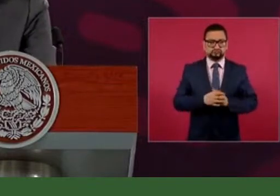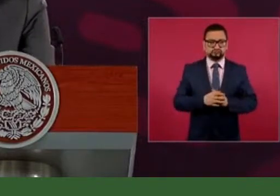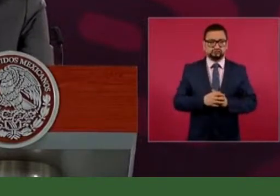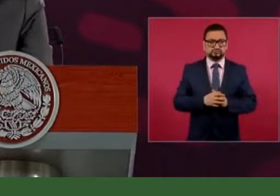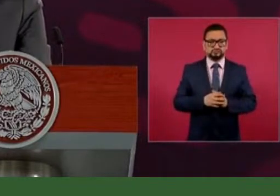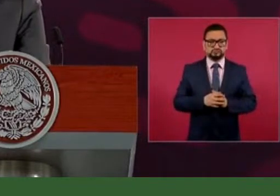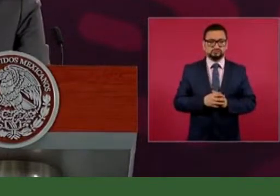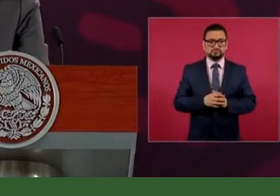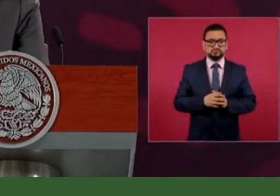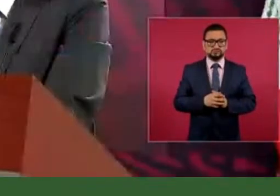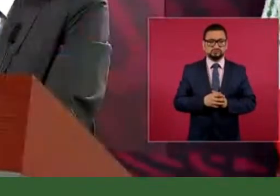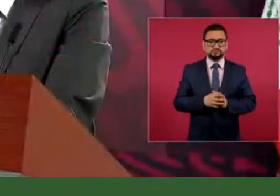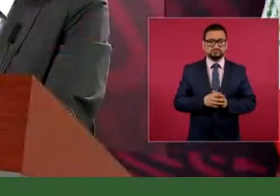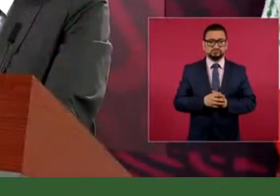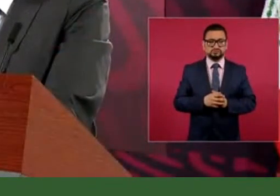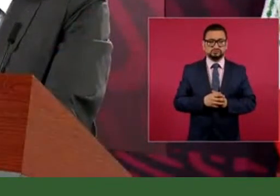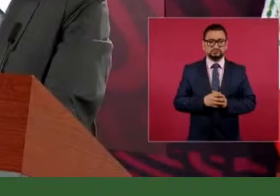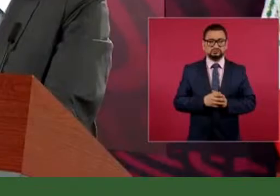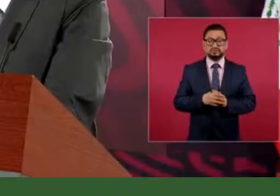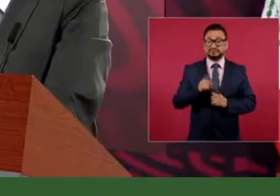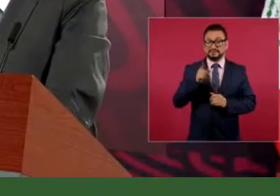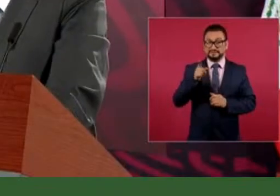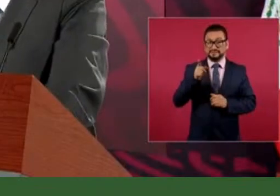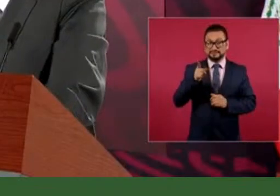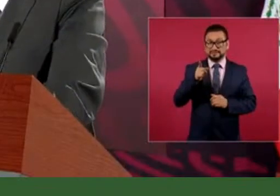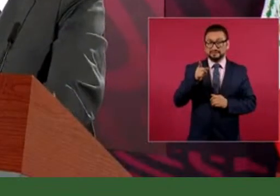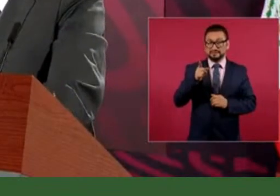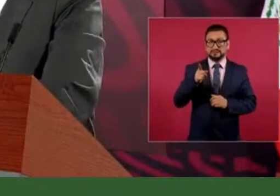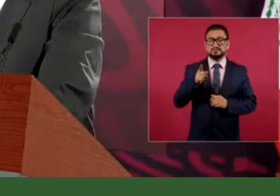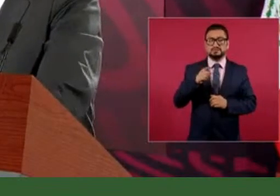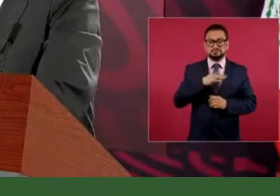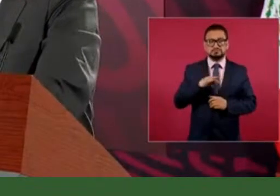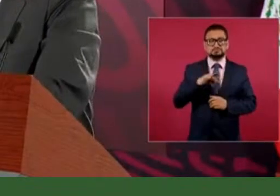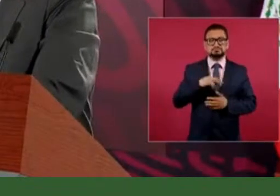anticlericales, que él se hincaba